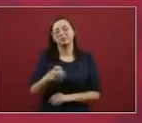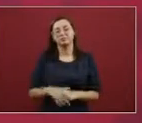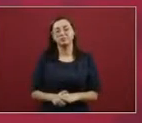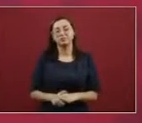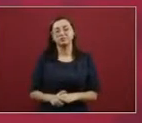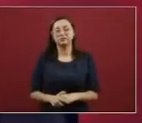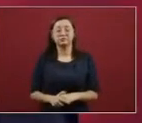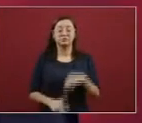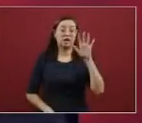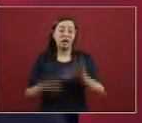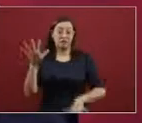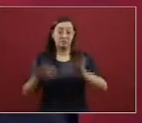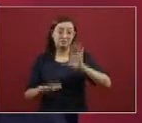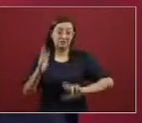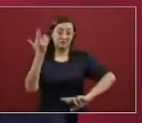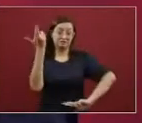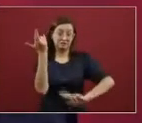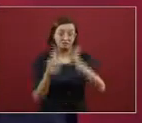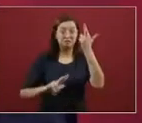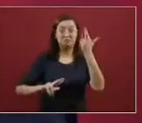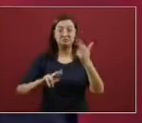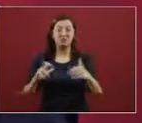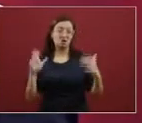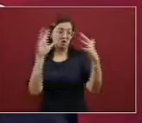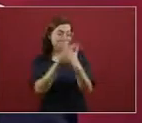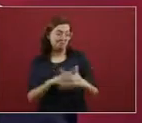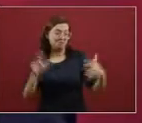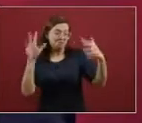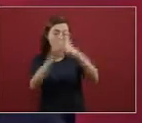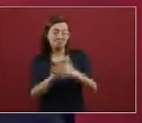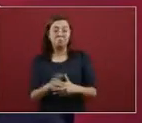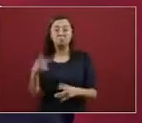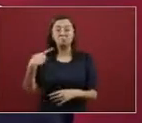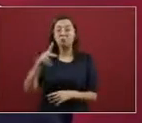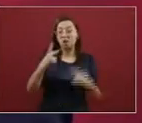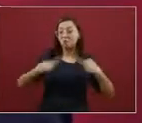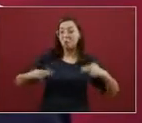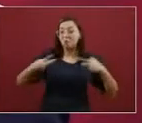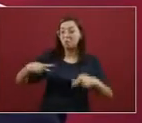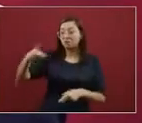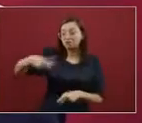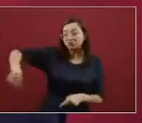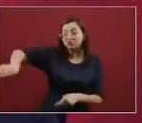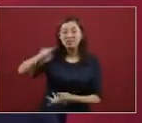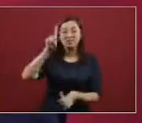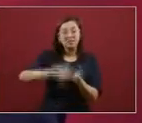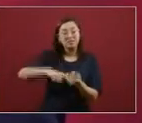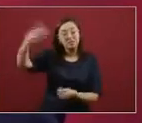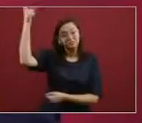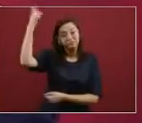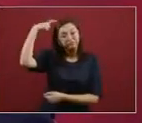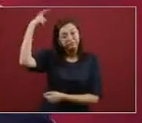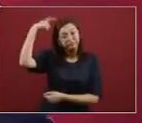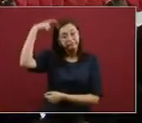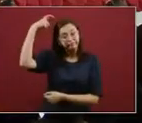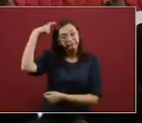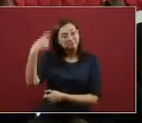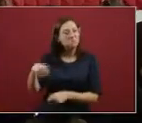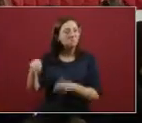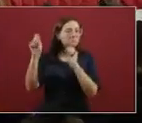revoluciones enfrentamientos armados y la gente sigue manteniendo la misma